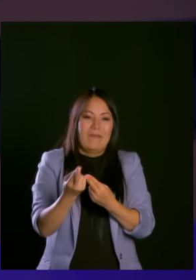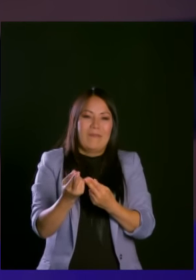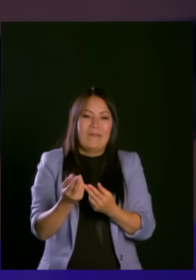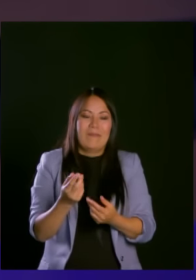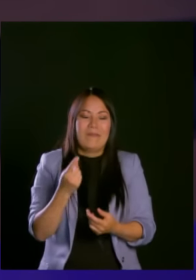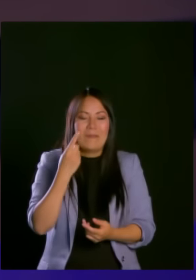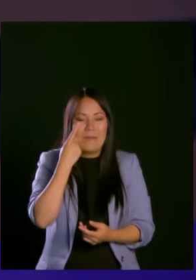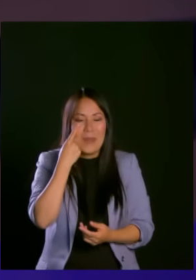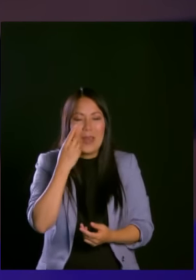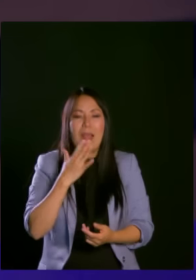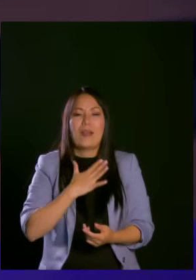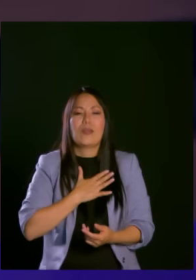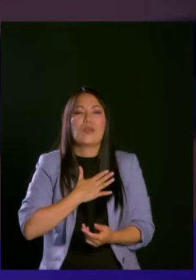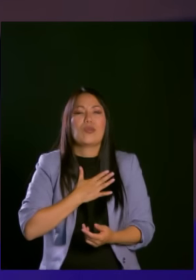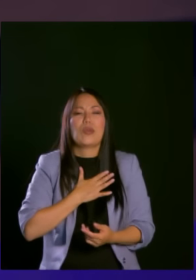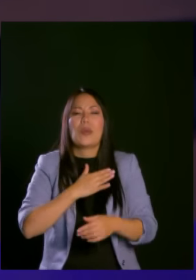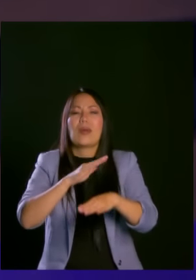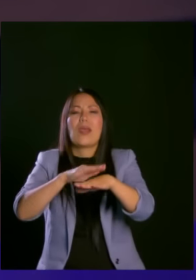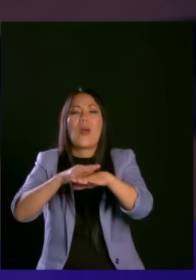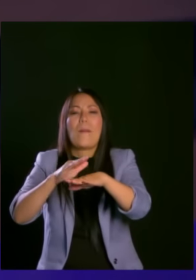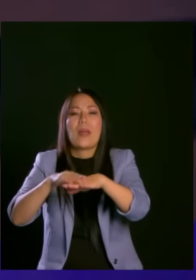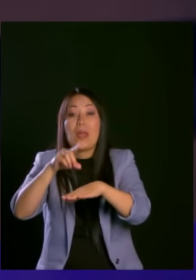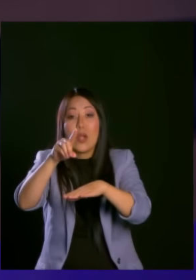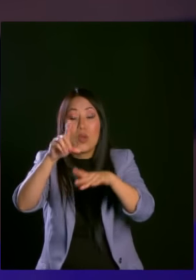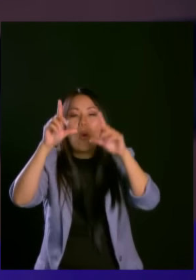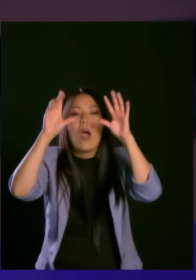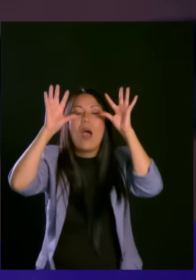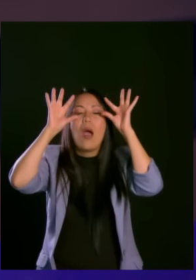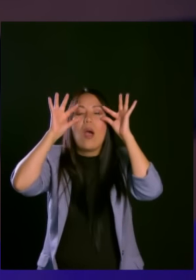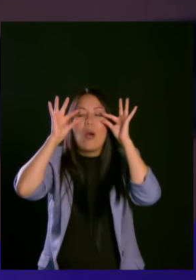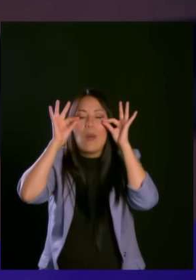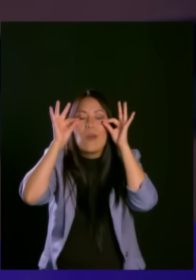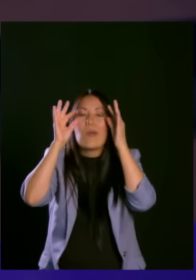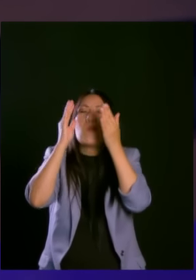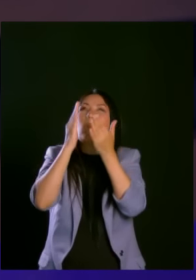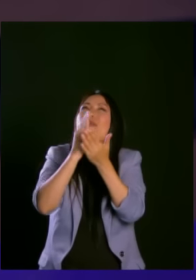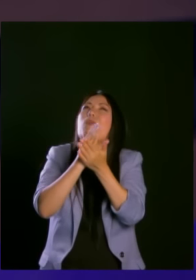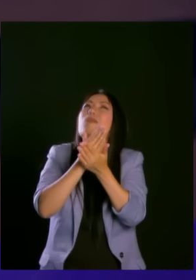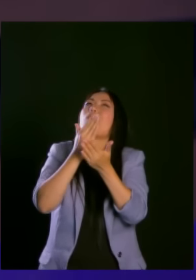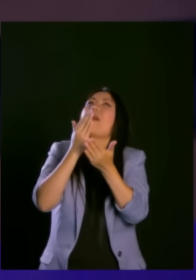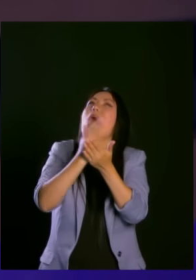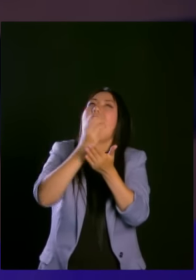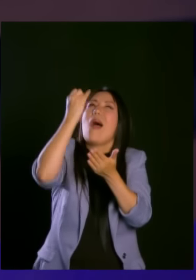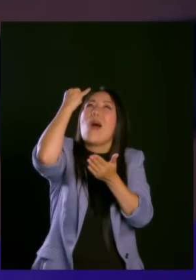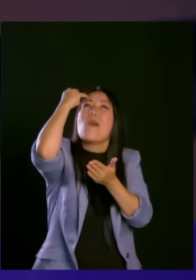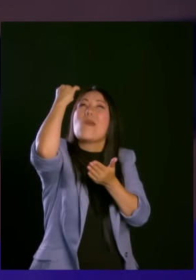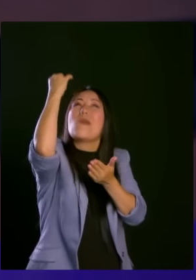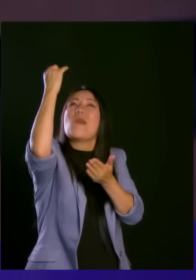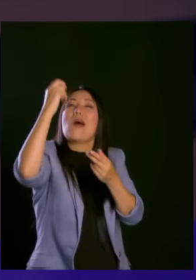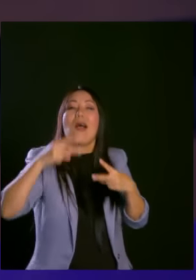Lo que te quiero pedir como pastor es que cuando cerres tus ojos para meditar en la palabra, cuando imagines lo que va a ser tu